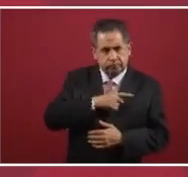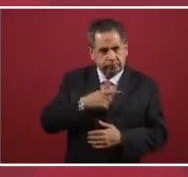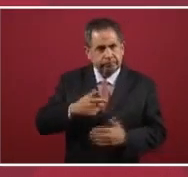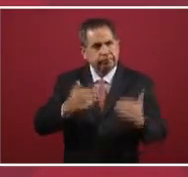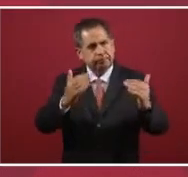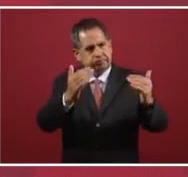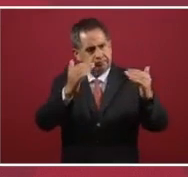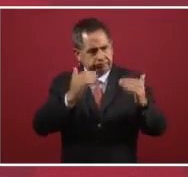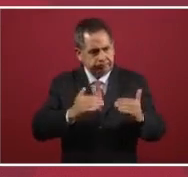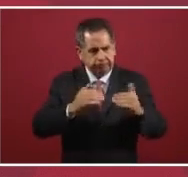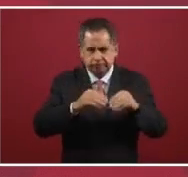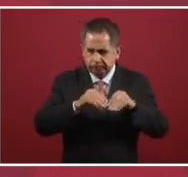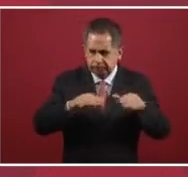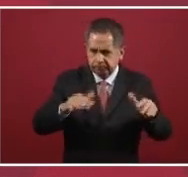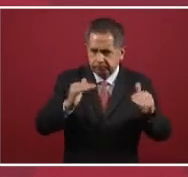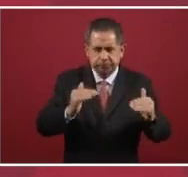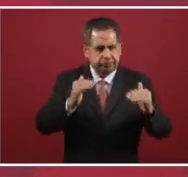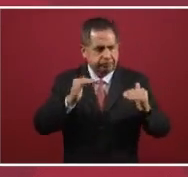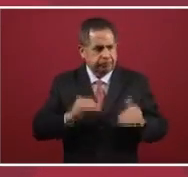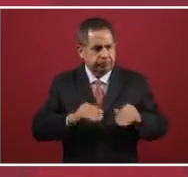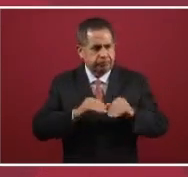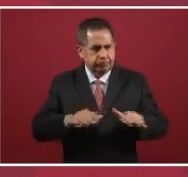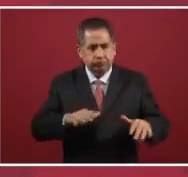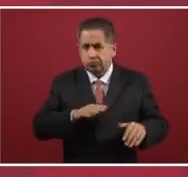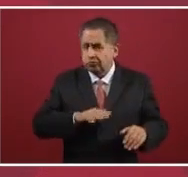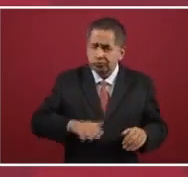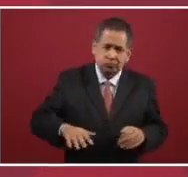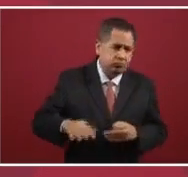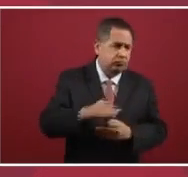hacerlo en todo el gobierno.